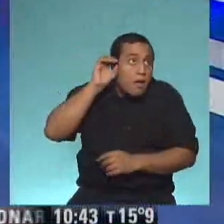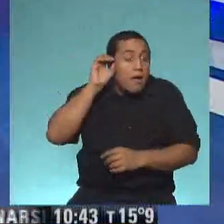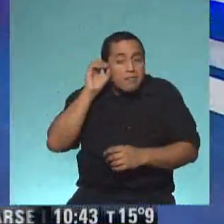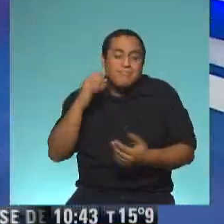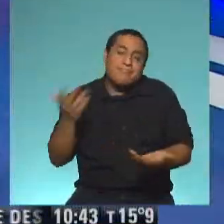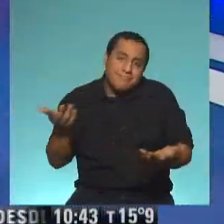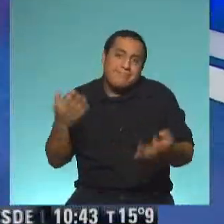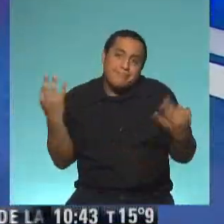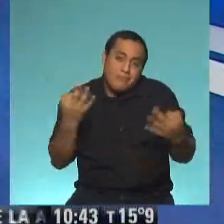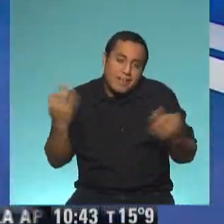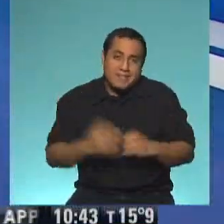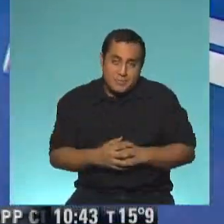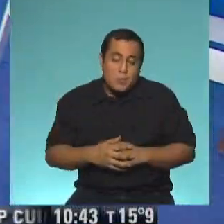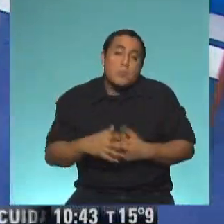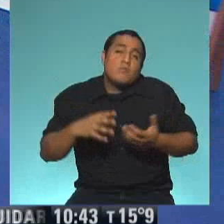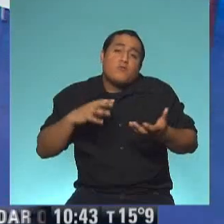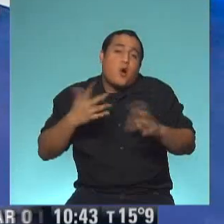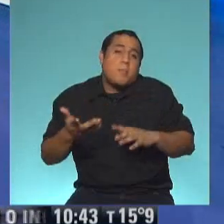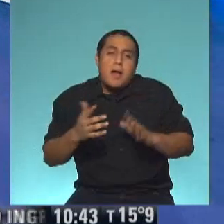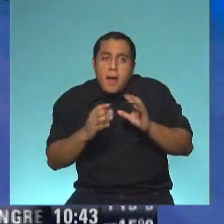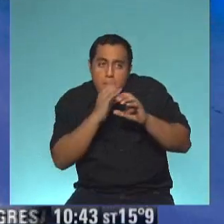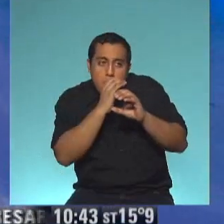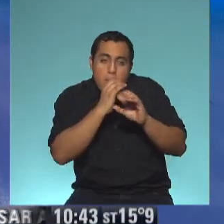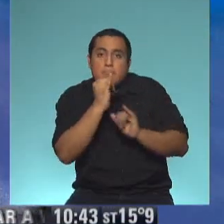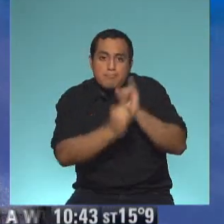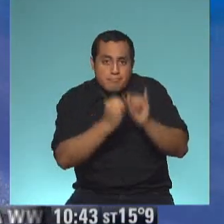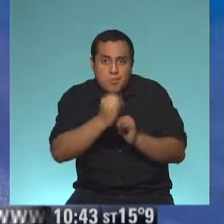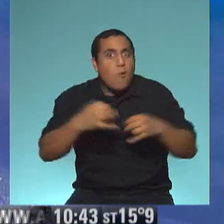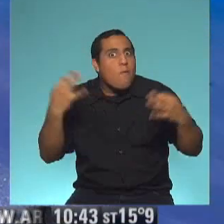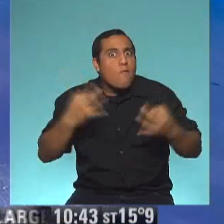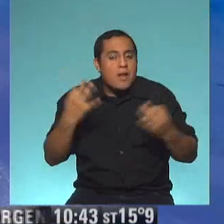buenísimos otra forma de leer y aparte aún no sólo